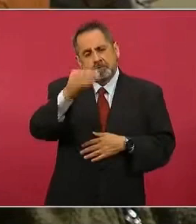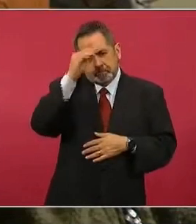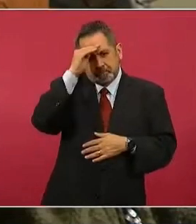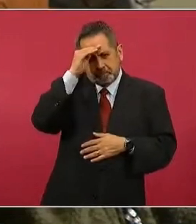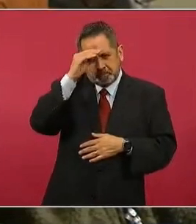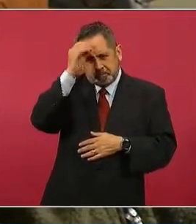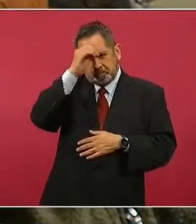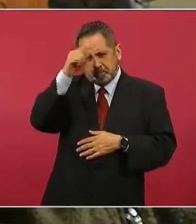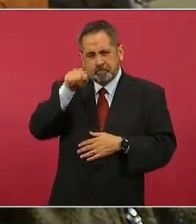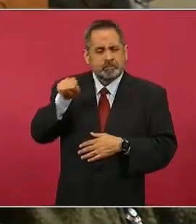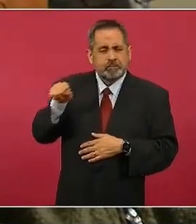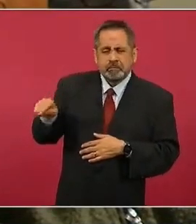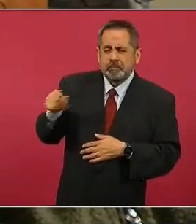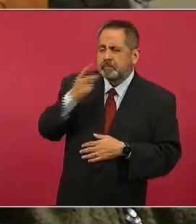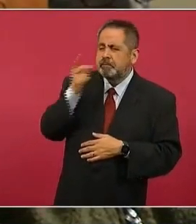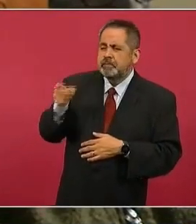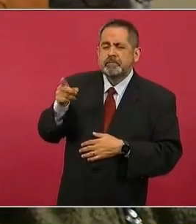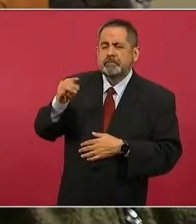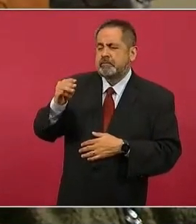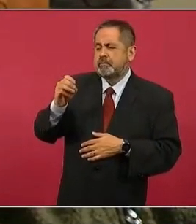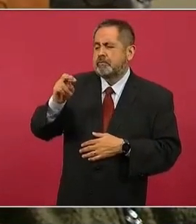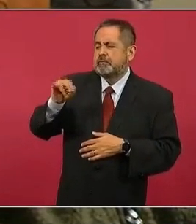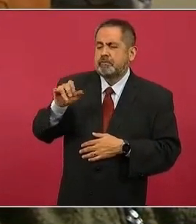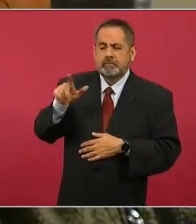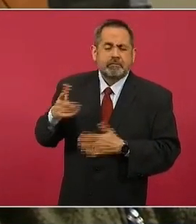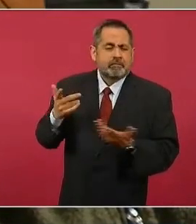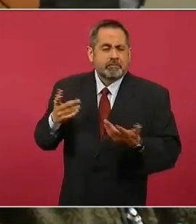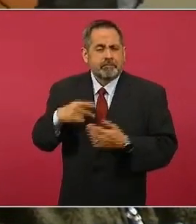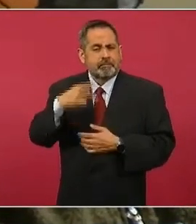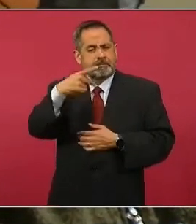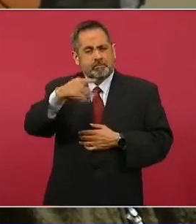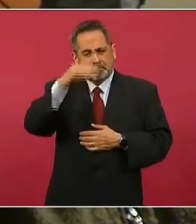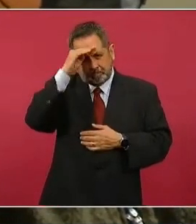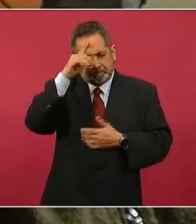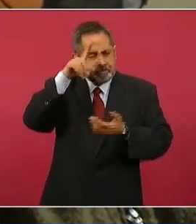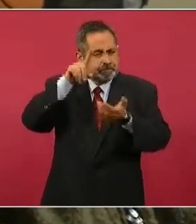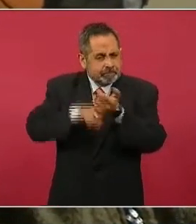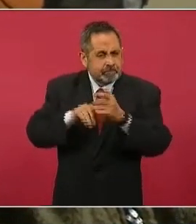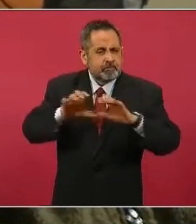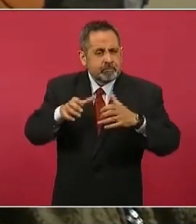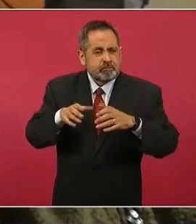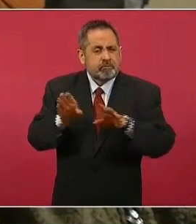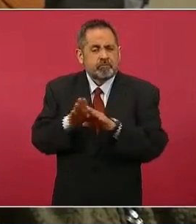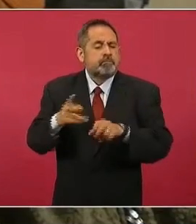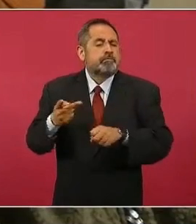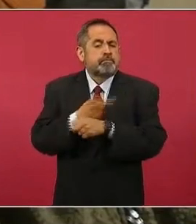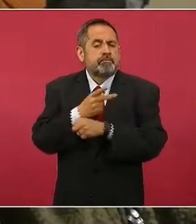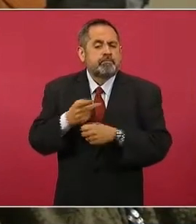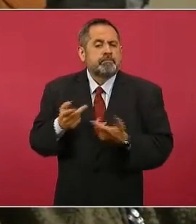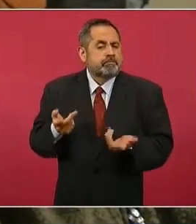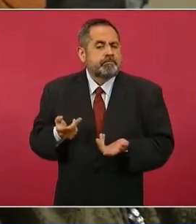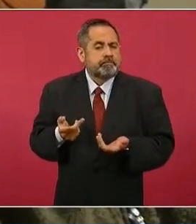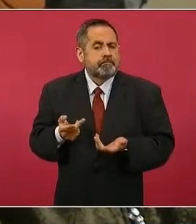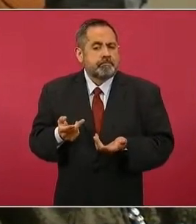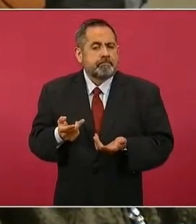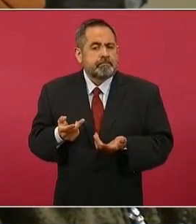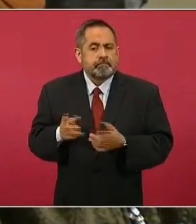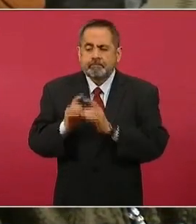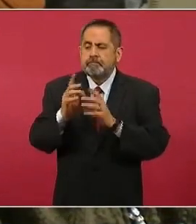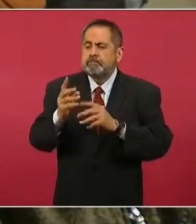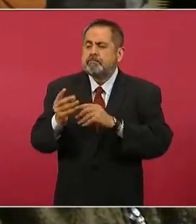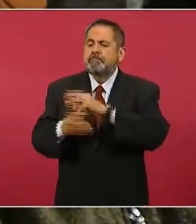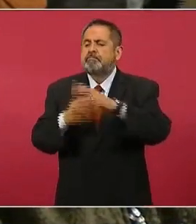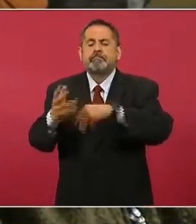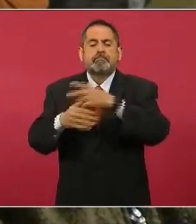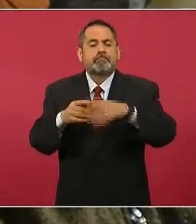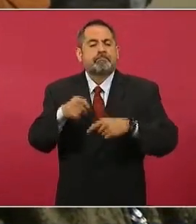este diagnóstico que hace Monreal, pero también, presidente, su propia lectura respecto a las consecuencias que provocó el